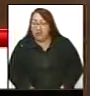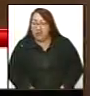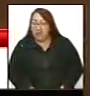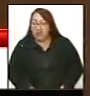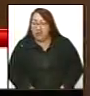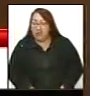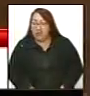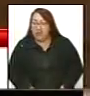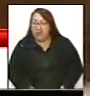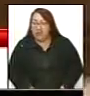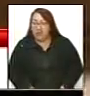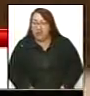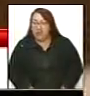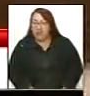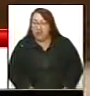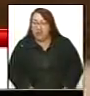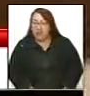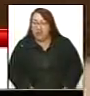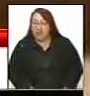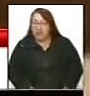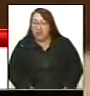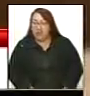Presidenta, solamente